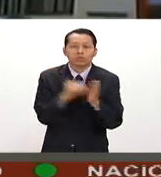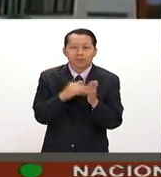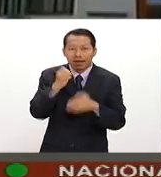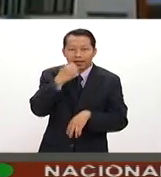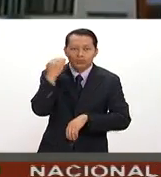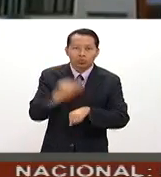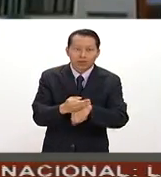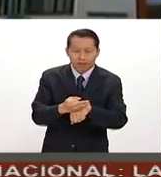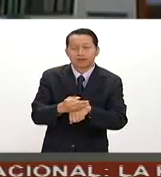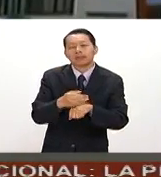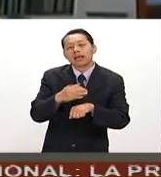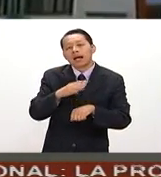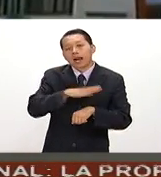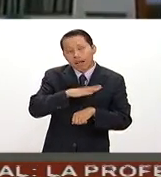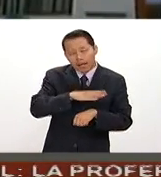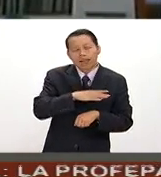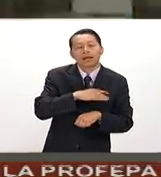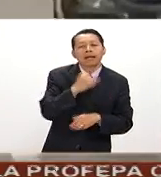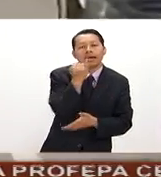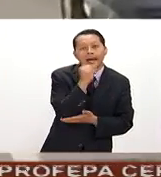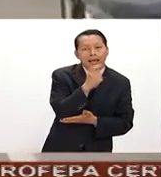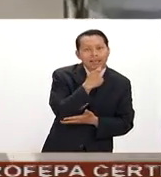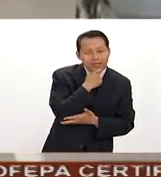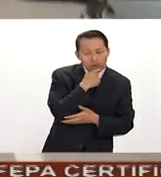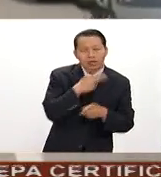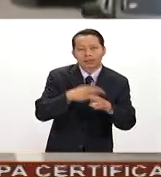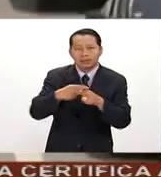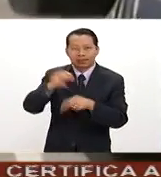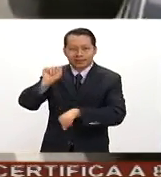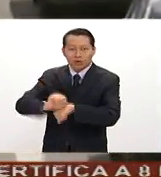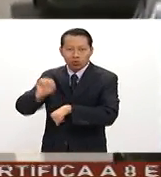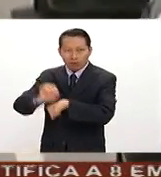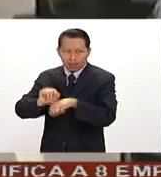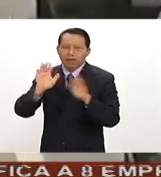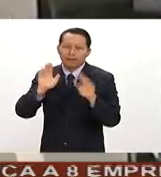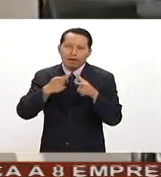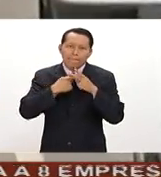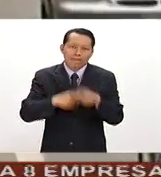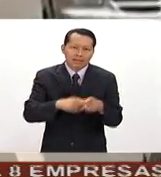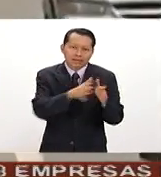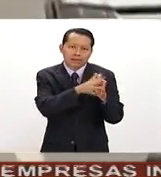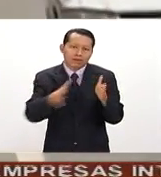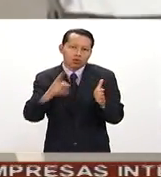estudiantes de preescolar, primaria y secundaria iniciaron este periodo escolar